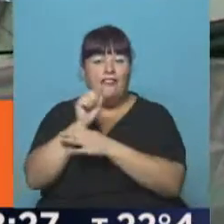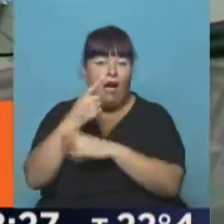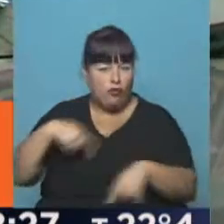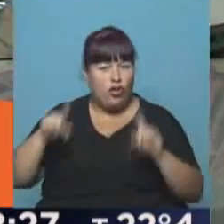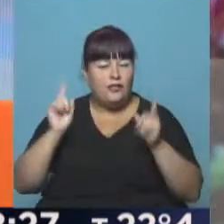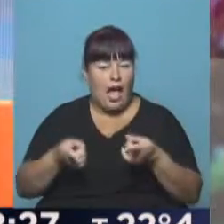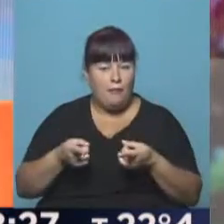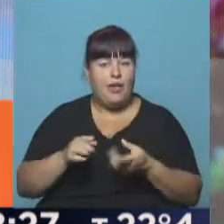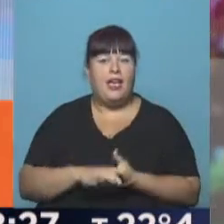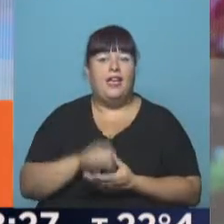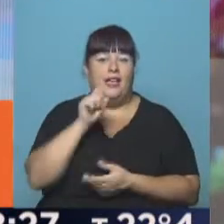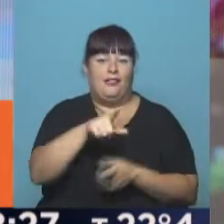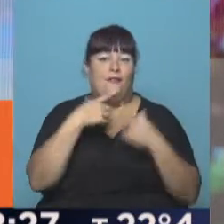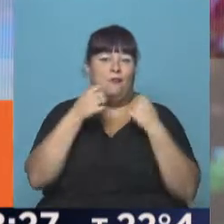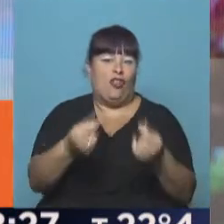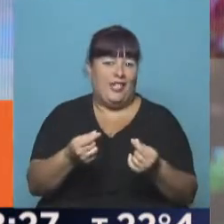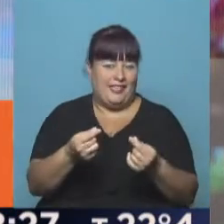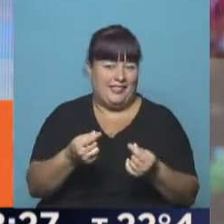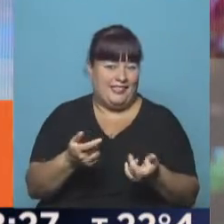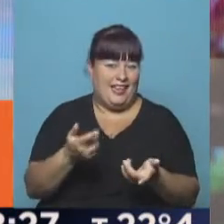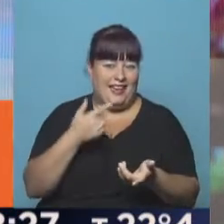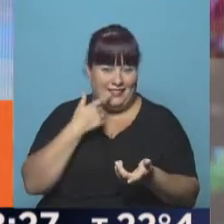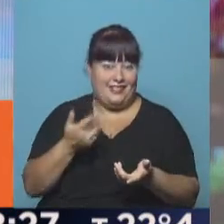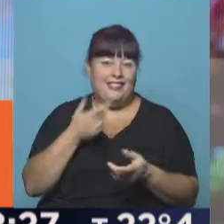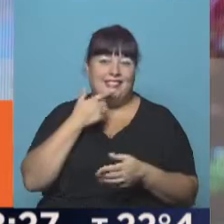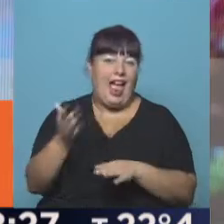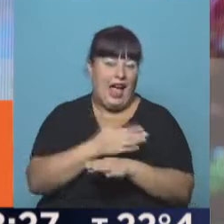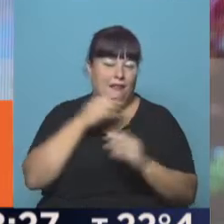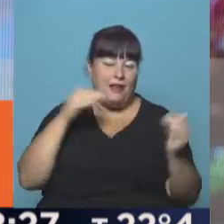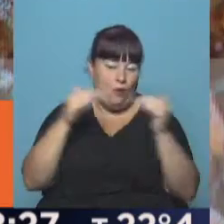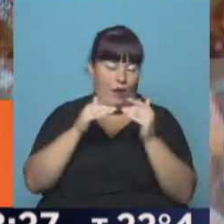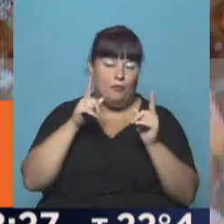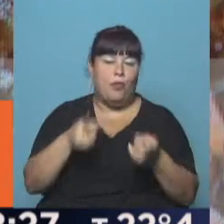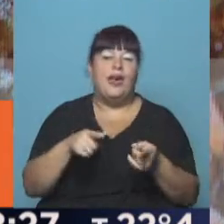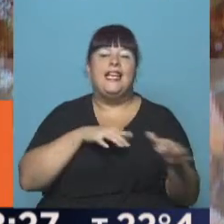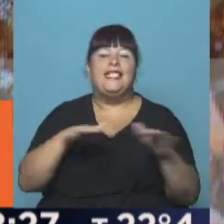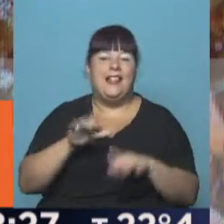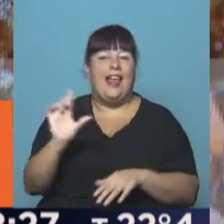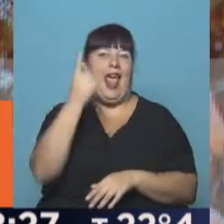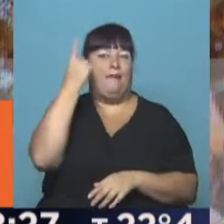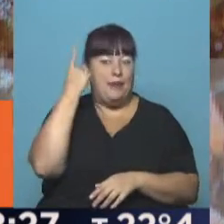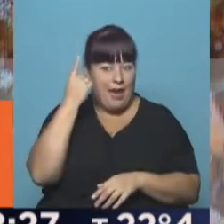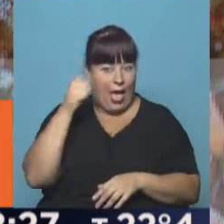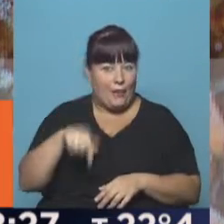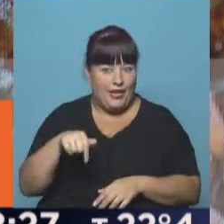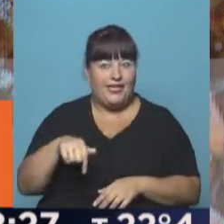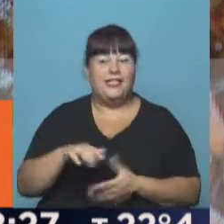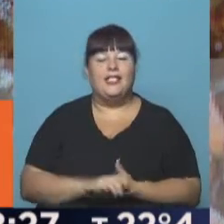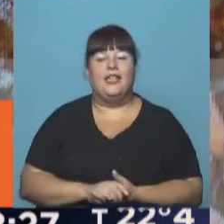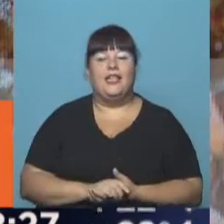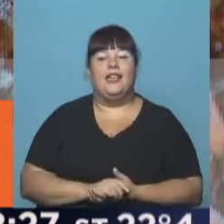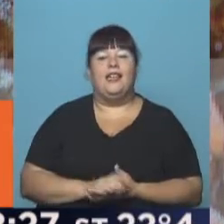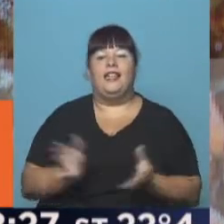también desde esta protesta de que sea cuanto antes esa igualdad de Bueno, género. es una situación inédita que tengamos en este caso